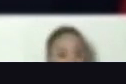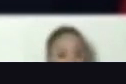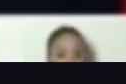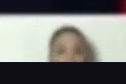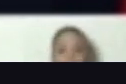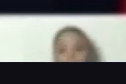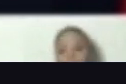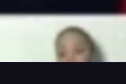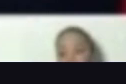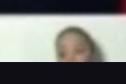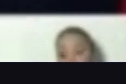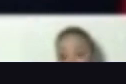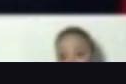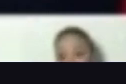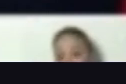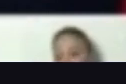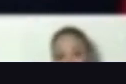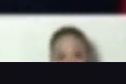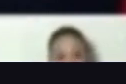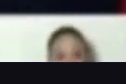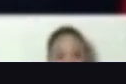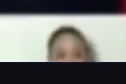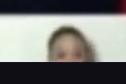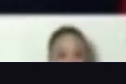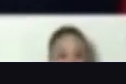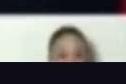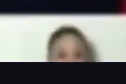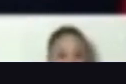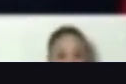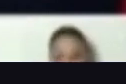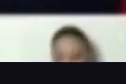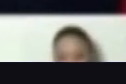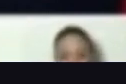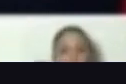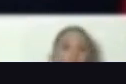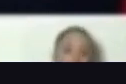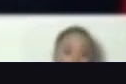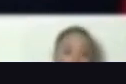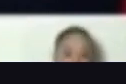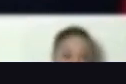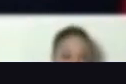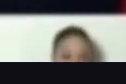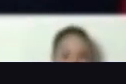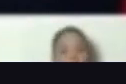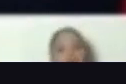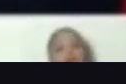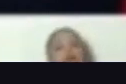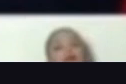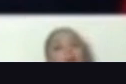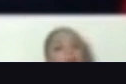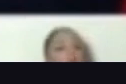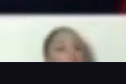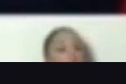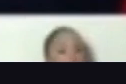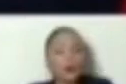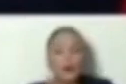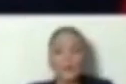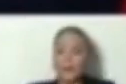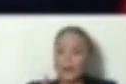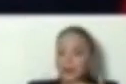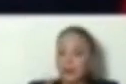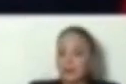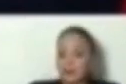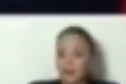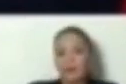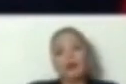de emergencia a la cne y los procedimientos administrativos necesarios para arreglarle